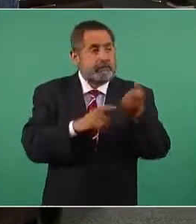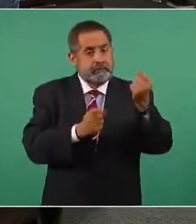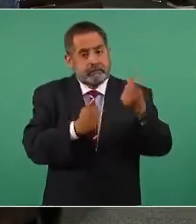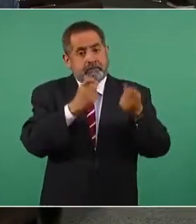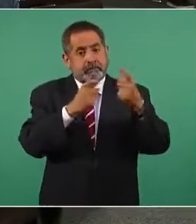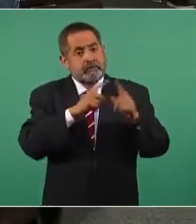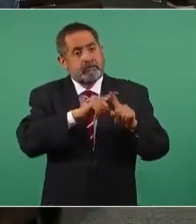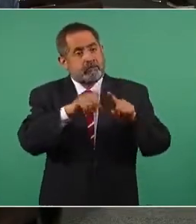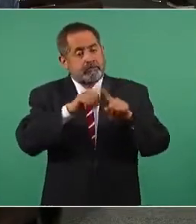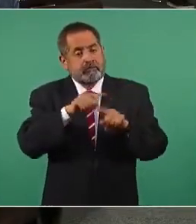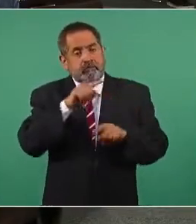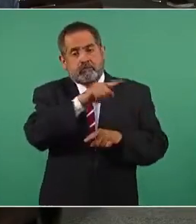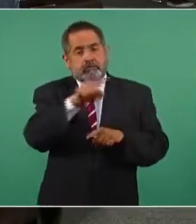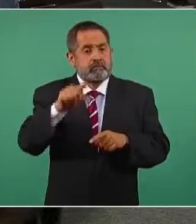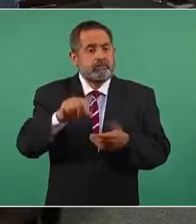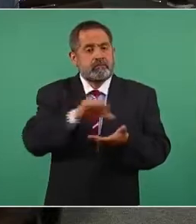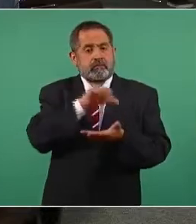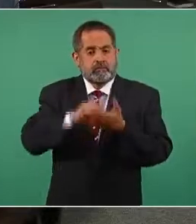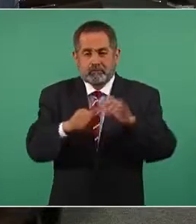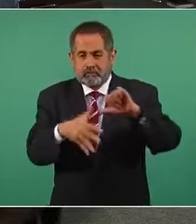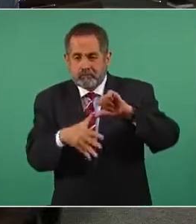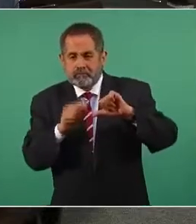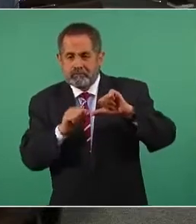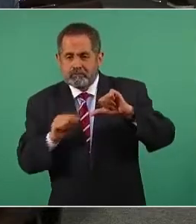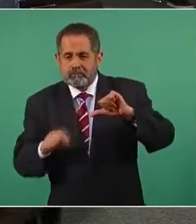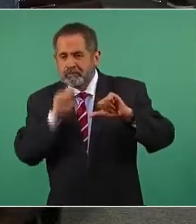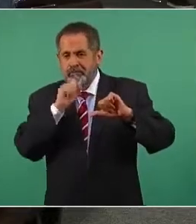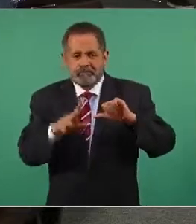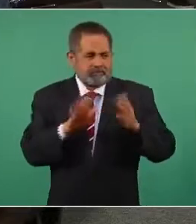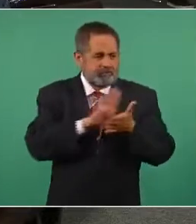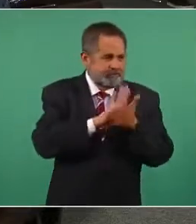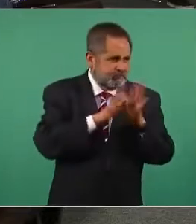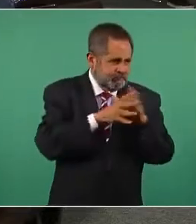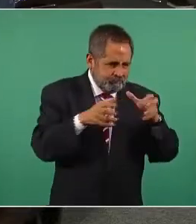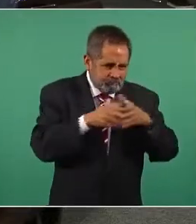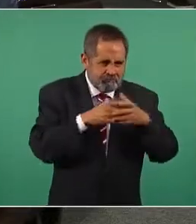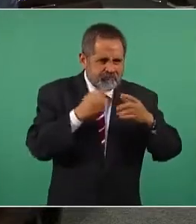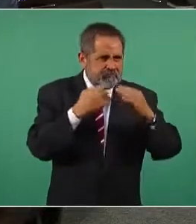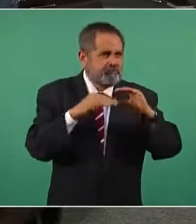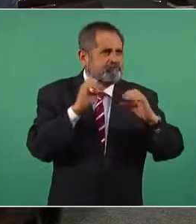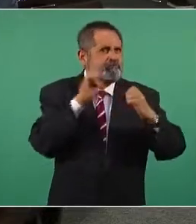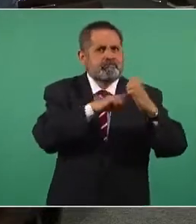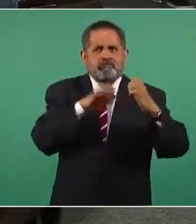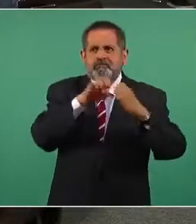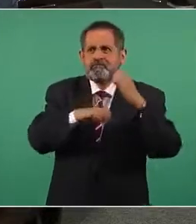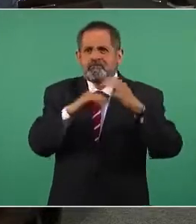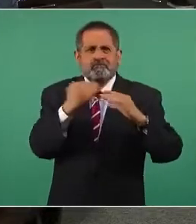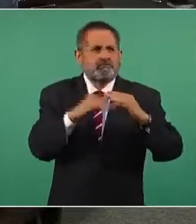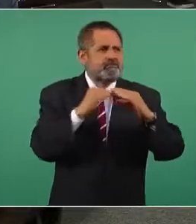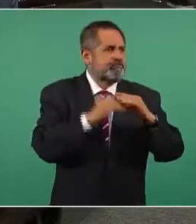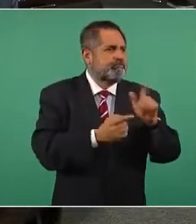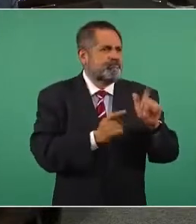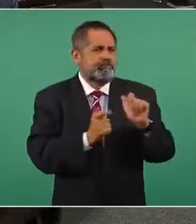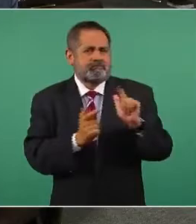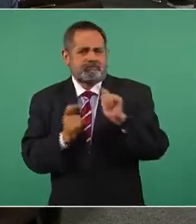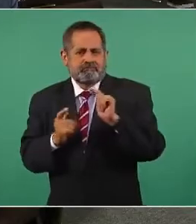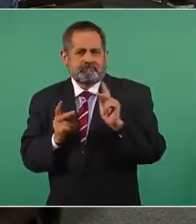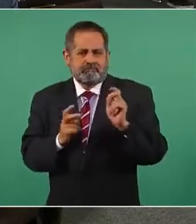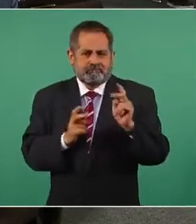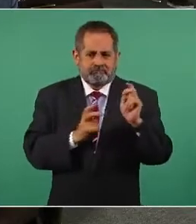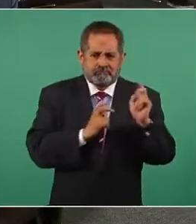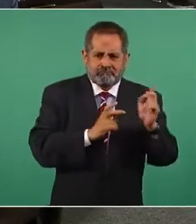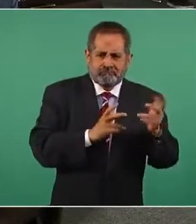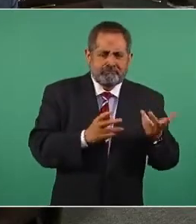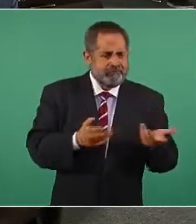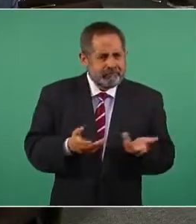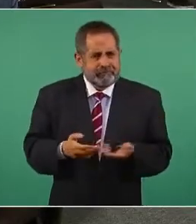algunos otros hermanos de Centroamérica en estas mafias, pero sí es un hackeo, es exactamente lo mismo que se hace, pero